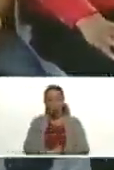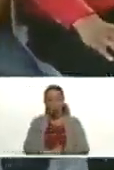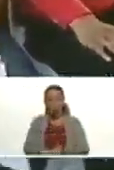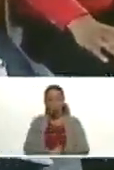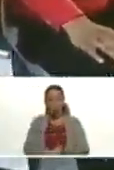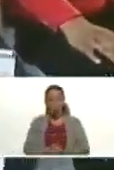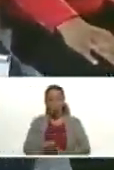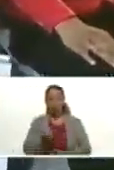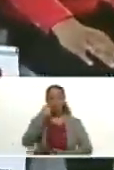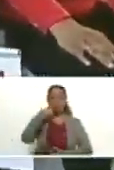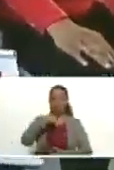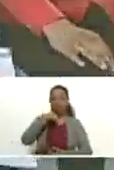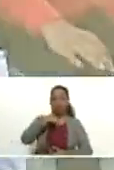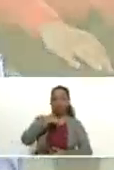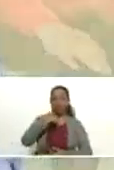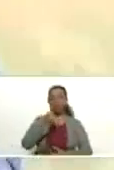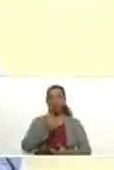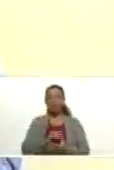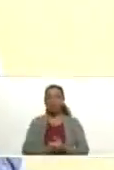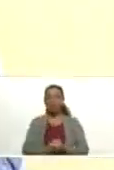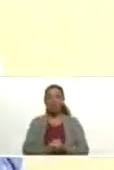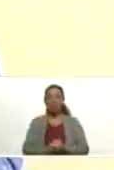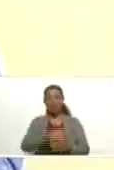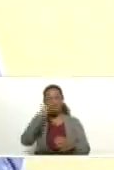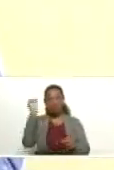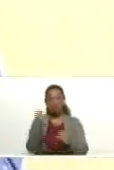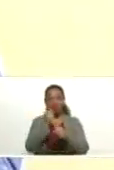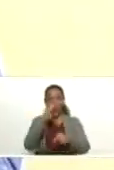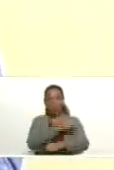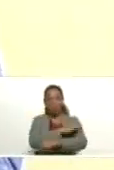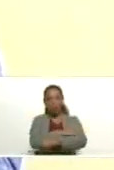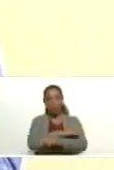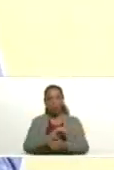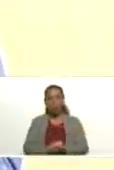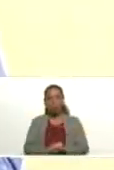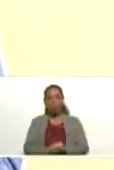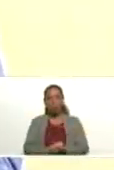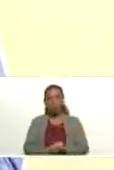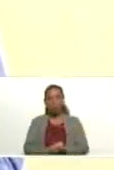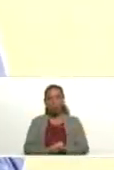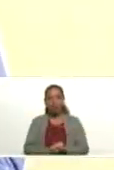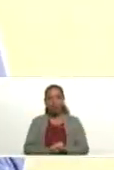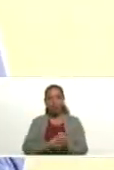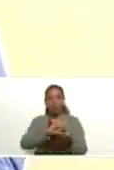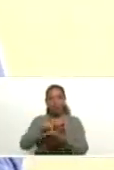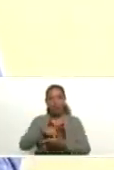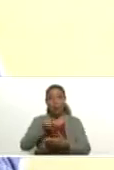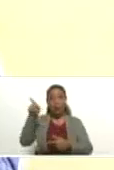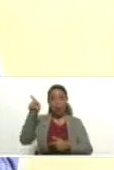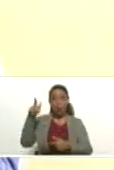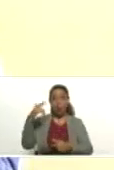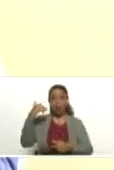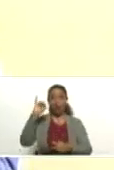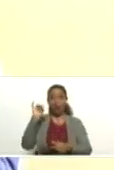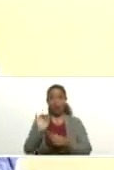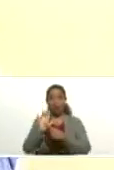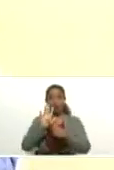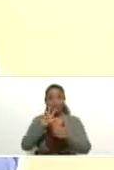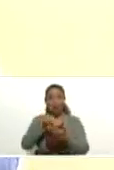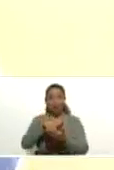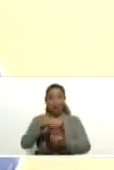Mastique y trague, trague y mastique, oligarquía. Y los precandidatos estos que se están levantando de la